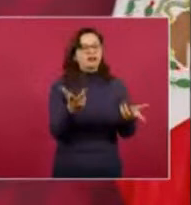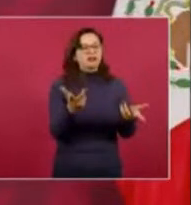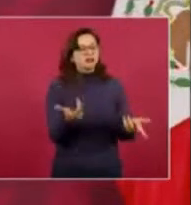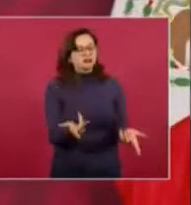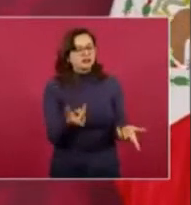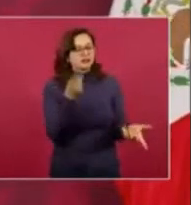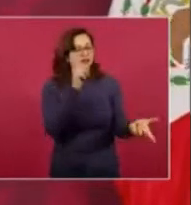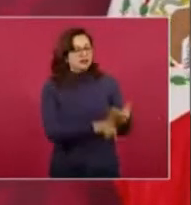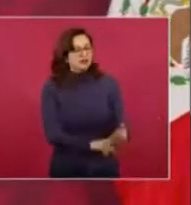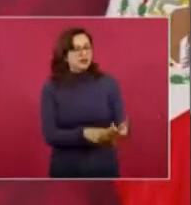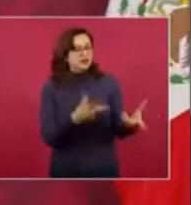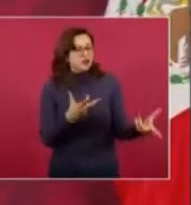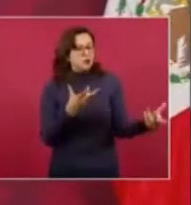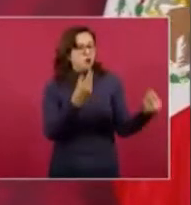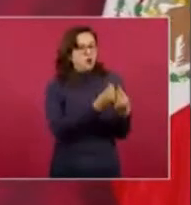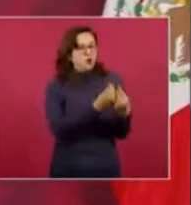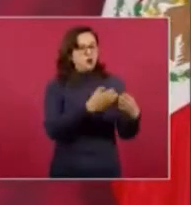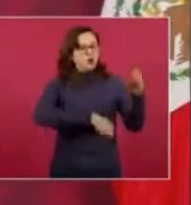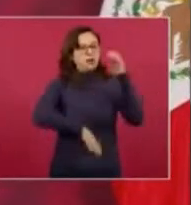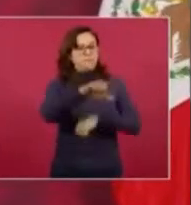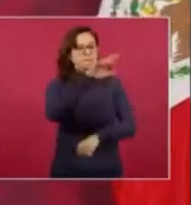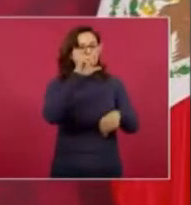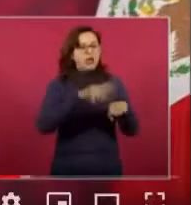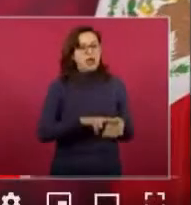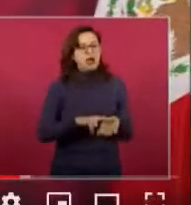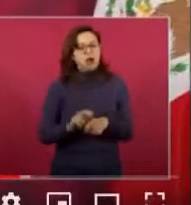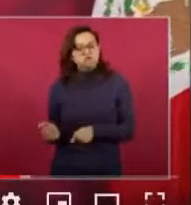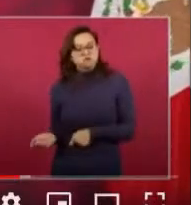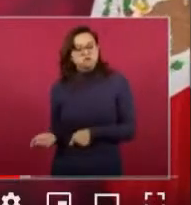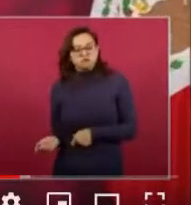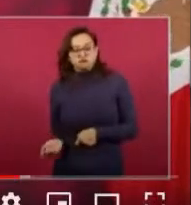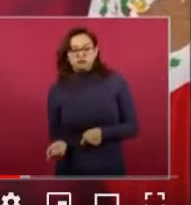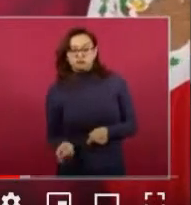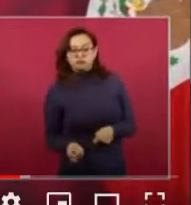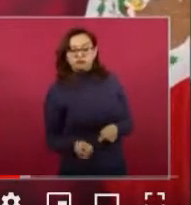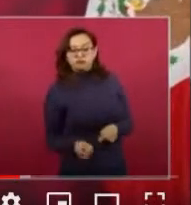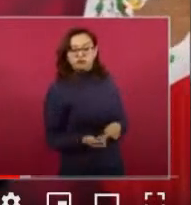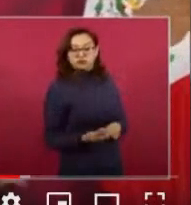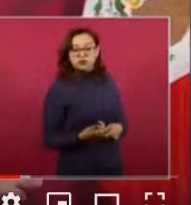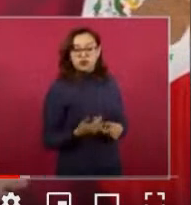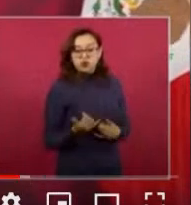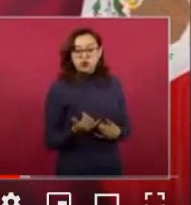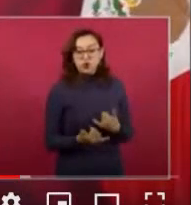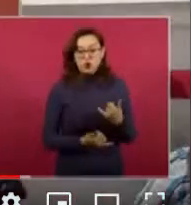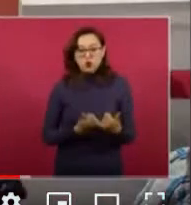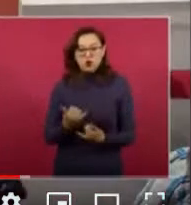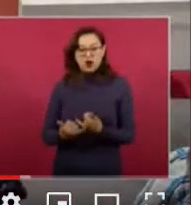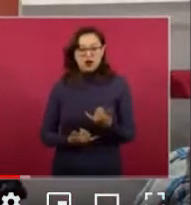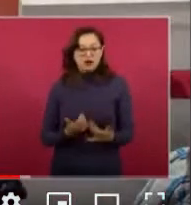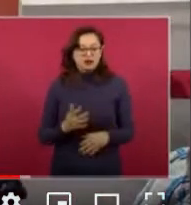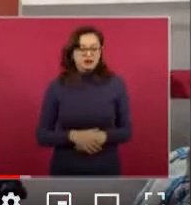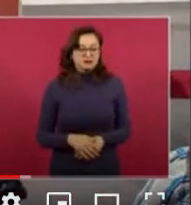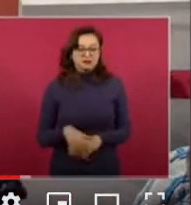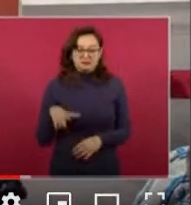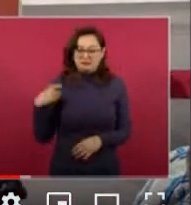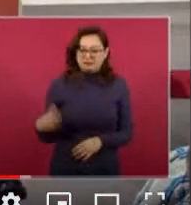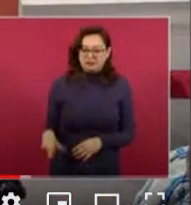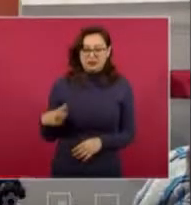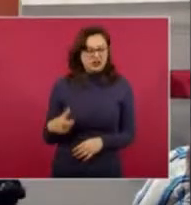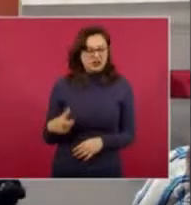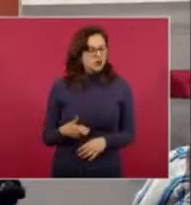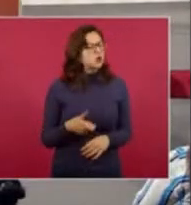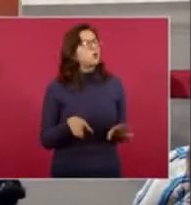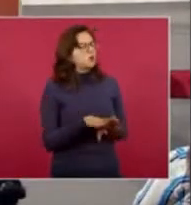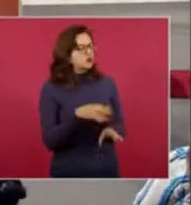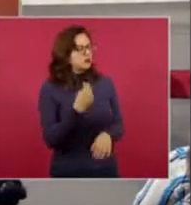un hotel de lujo sí es cierto sólo sosteniendo como se llama el